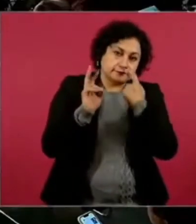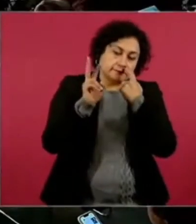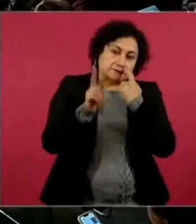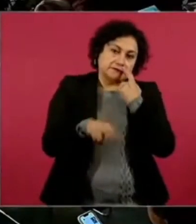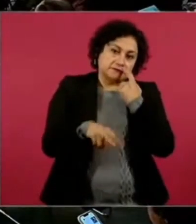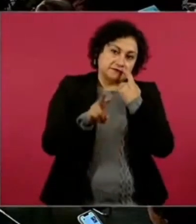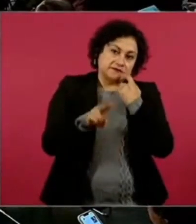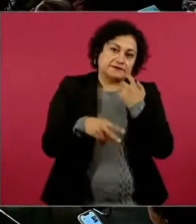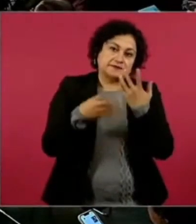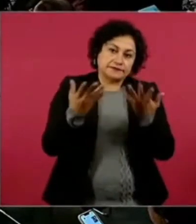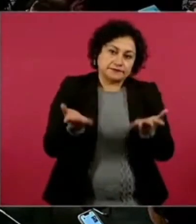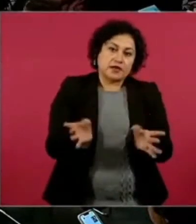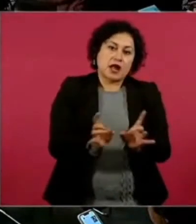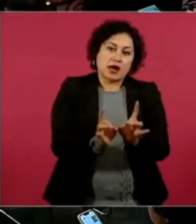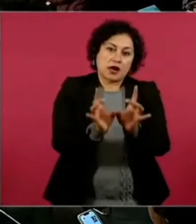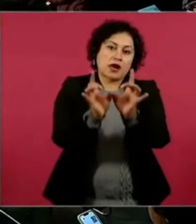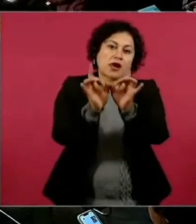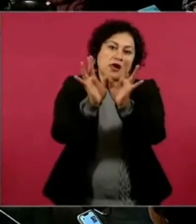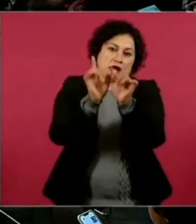sigue pasando,